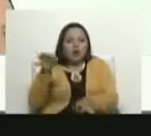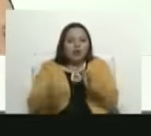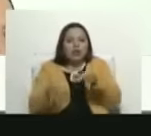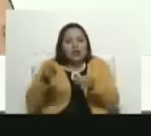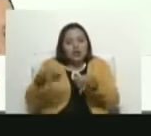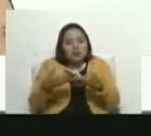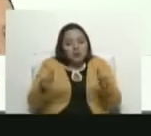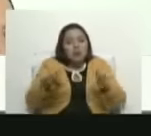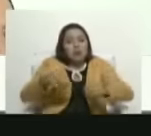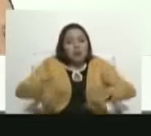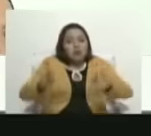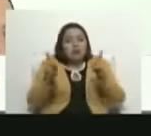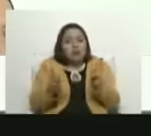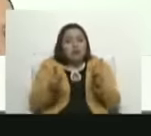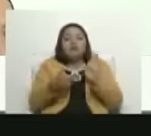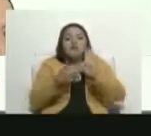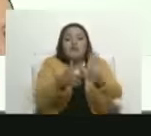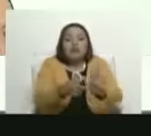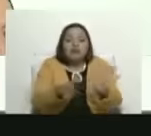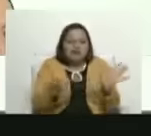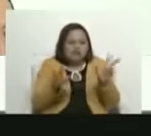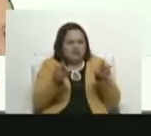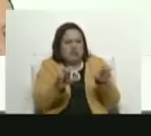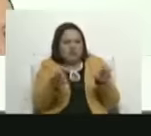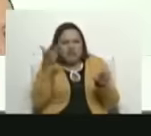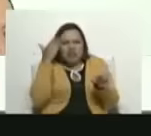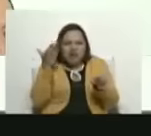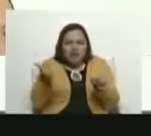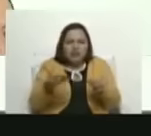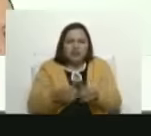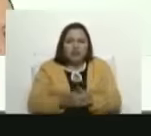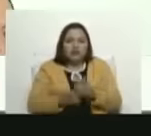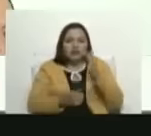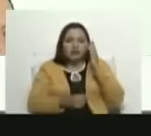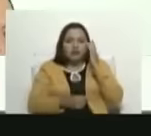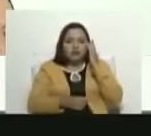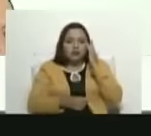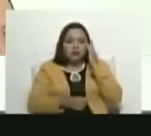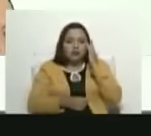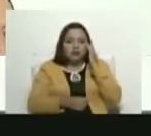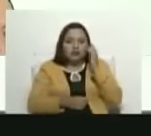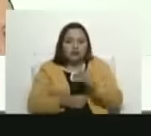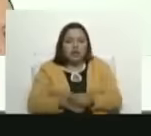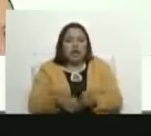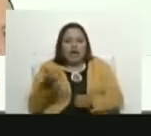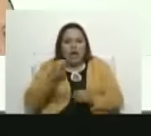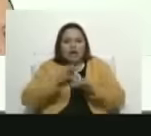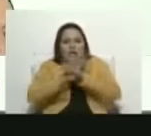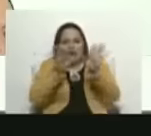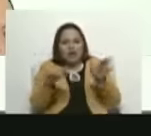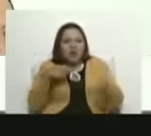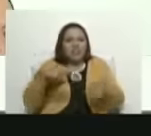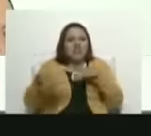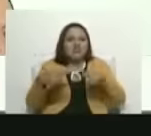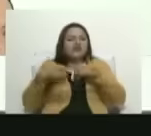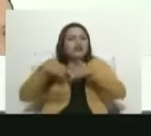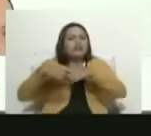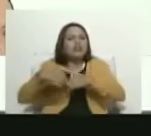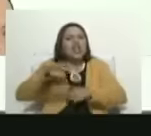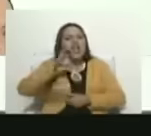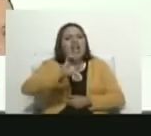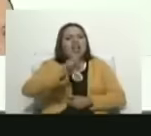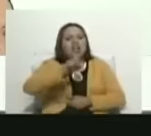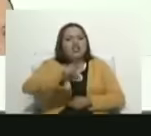puerta allí muy extrañamente cuando se saben, y es evidente, las relaciones que tiene la ExxonMobil con